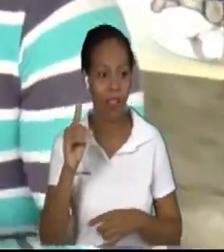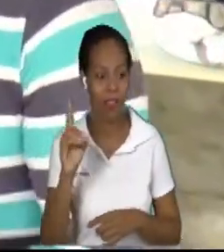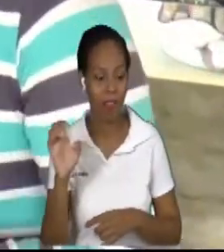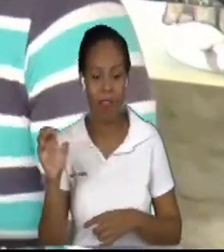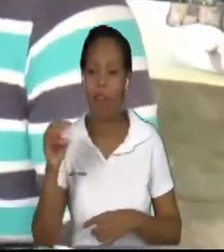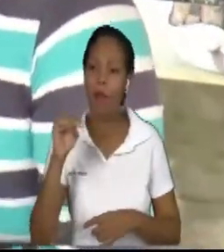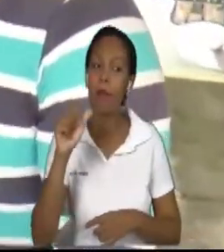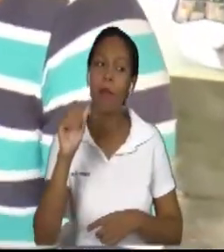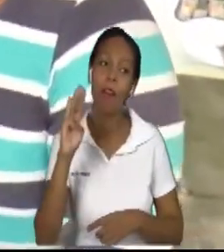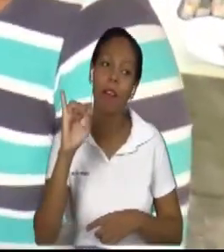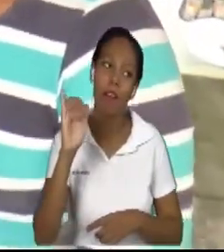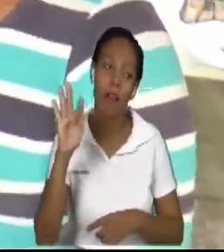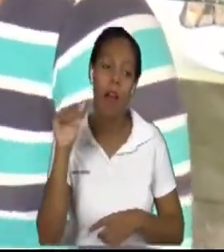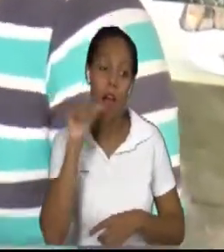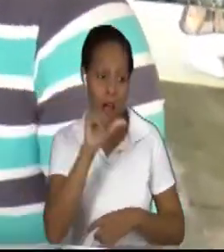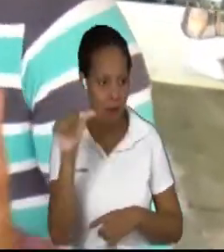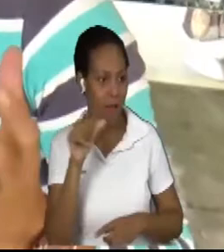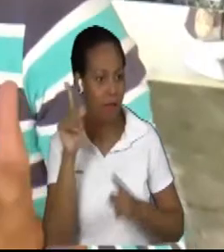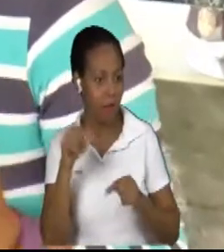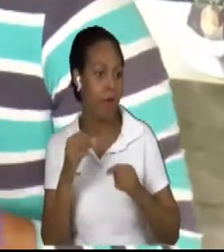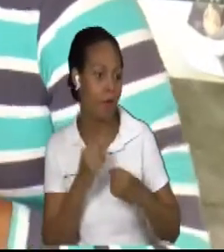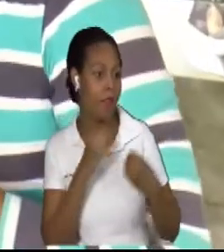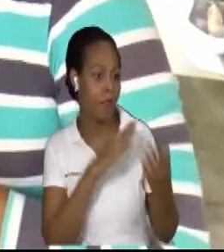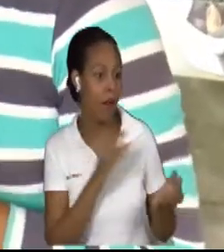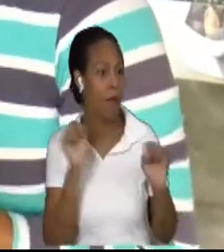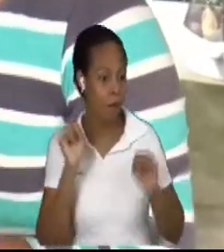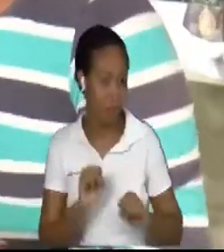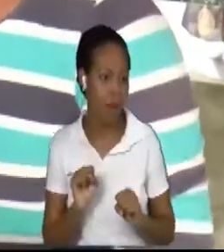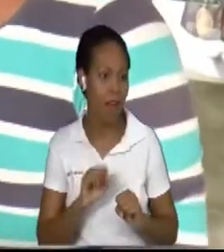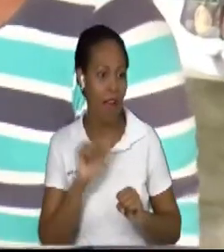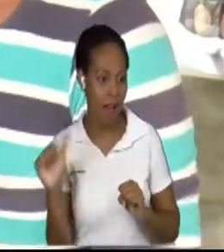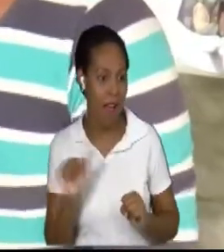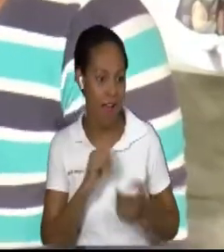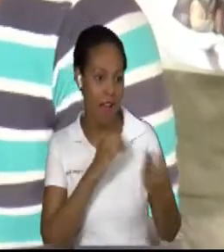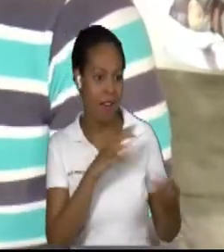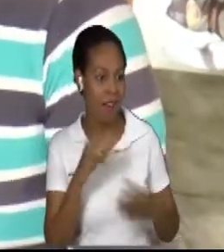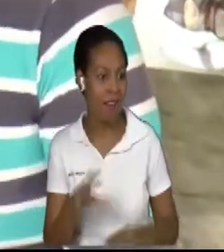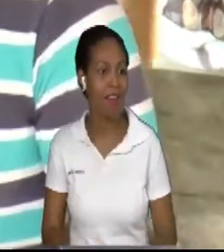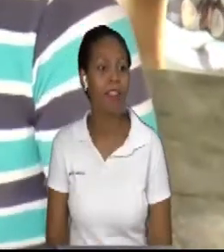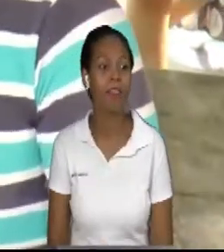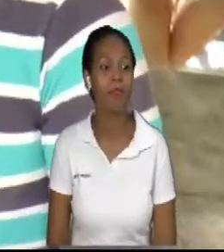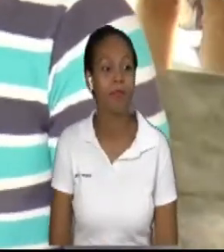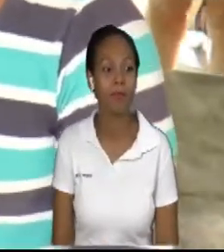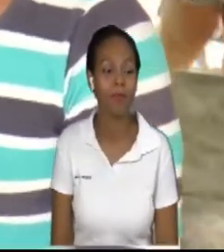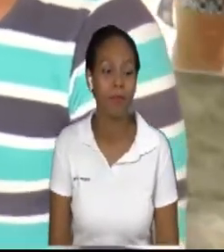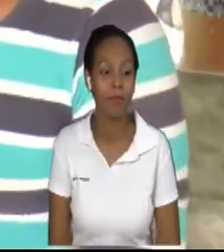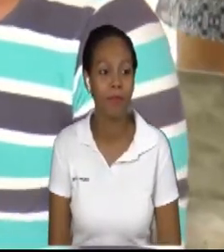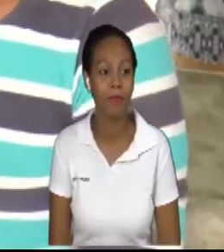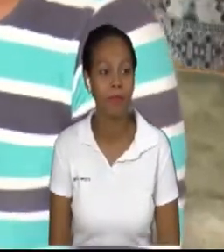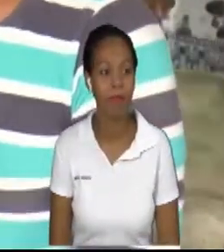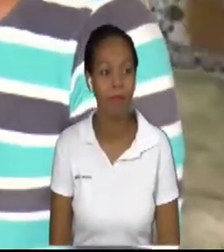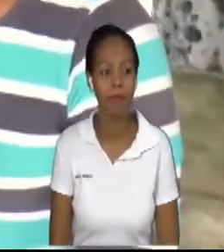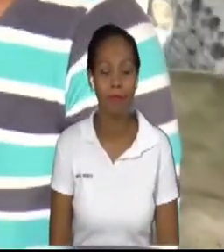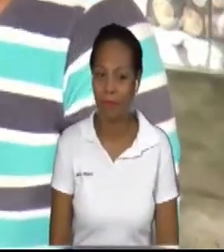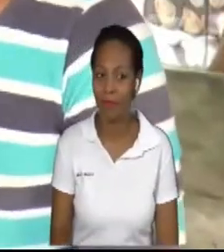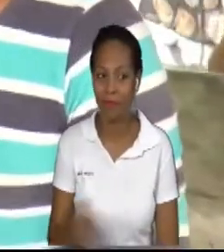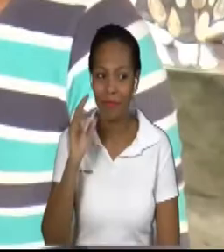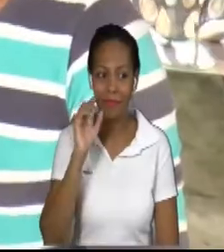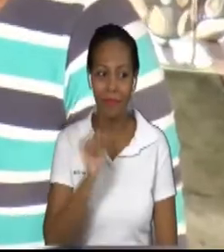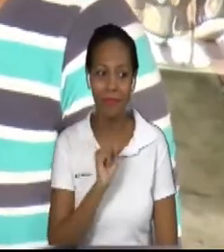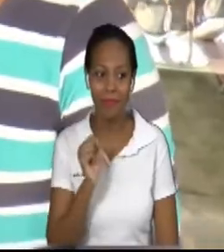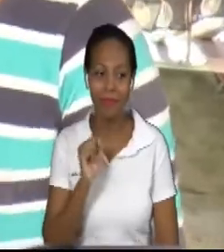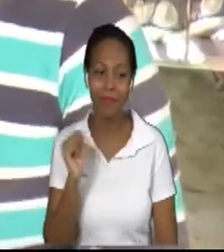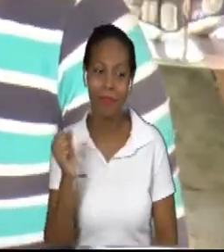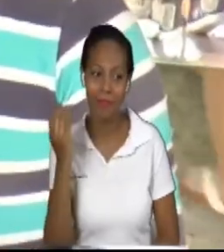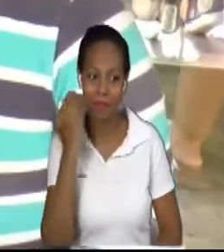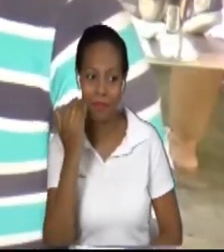para regalar y ser detallista, porque las mujeres de hecho son más detallistas que los hombres. Bueno, entonces ya ustedes pudieron ver por qué se destaca